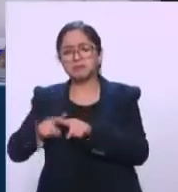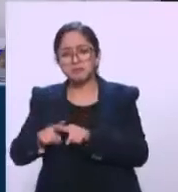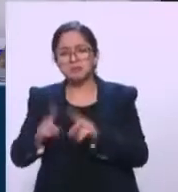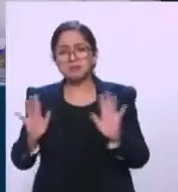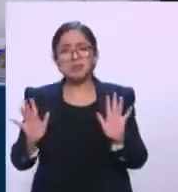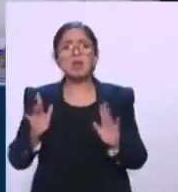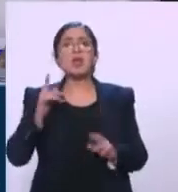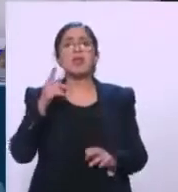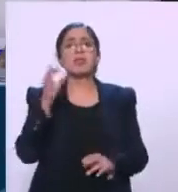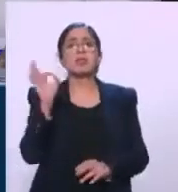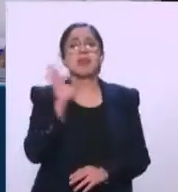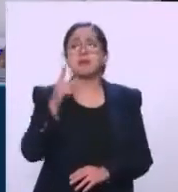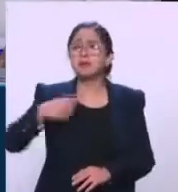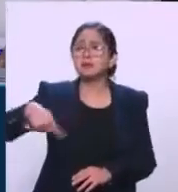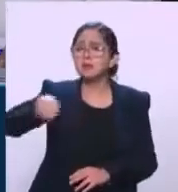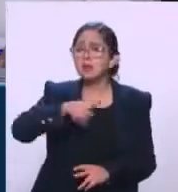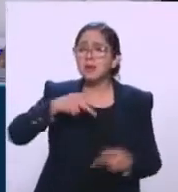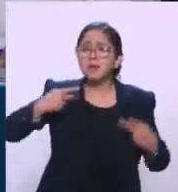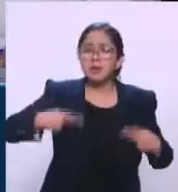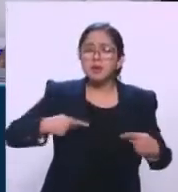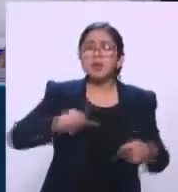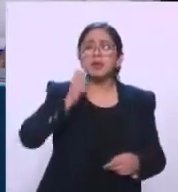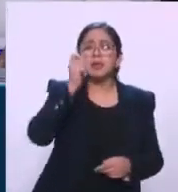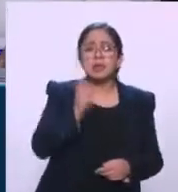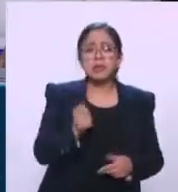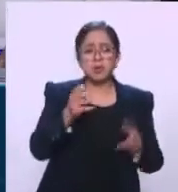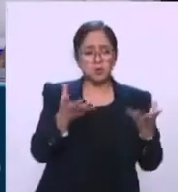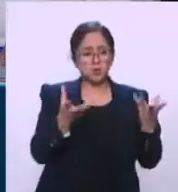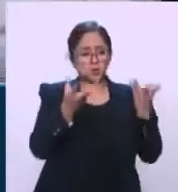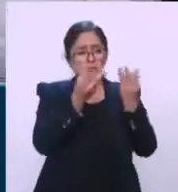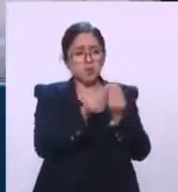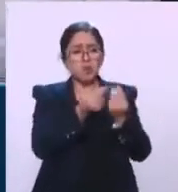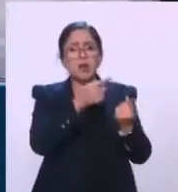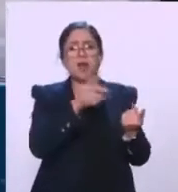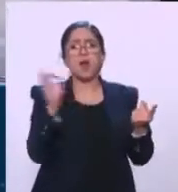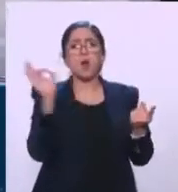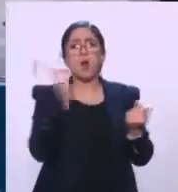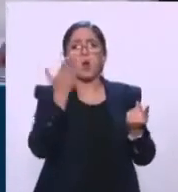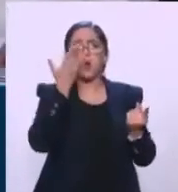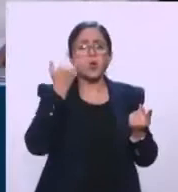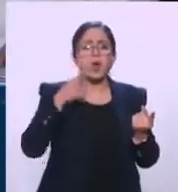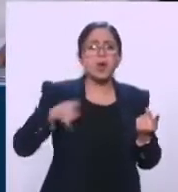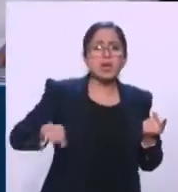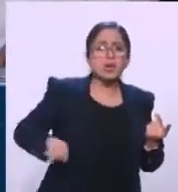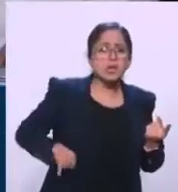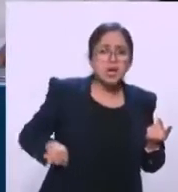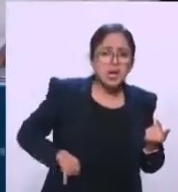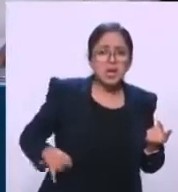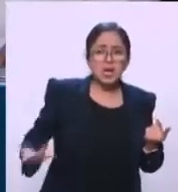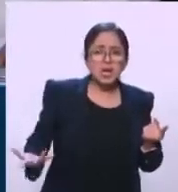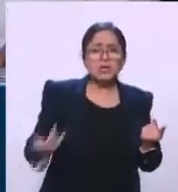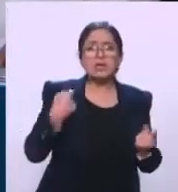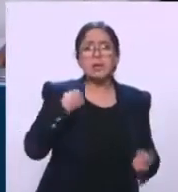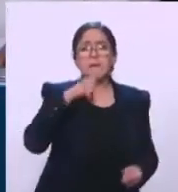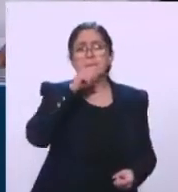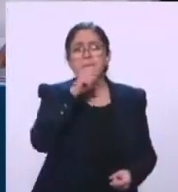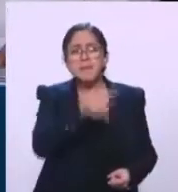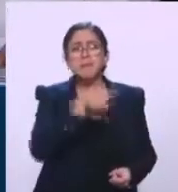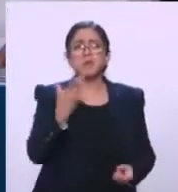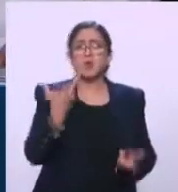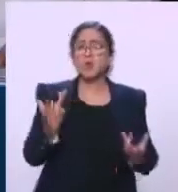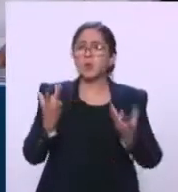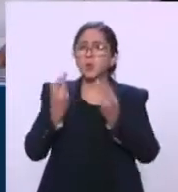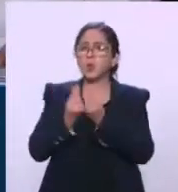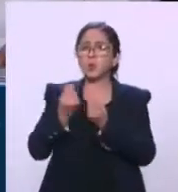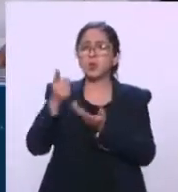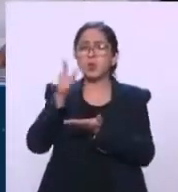sería ingenuo pensar que estas organizaciones no tienen intereses. Agenda. Ajá, exactamente, al igual que Twitter o Facebook,